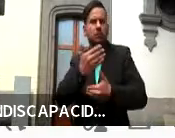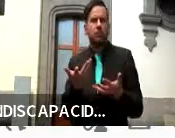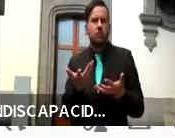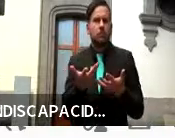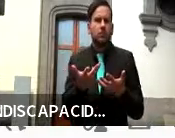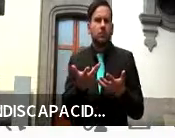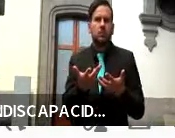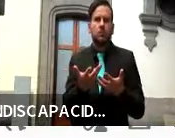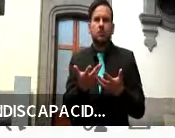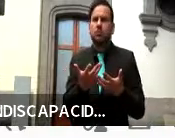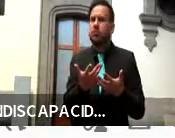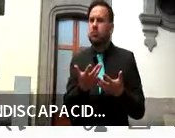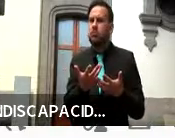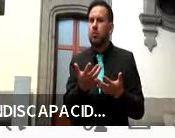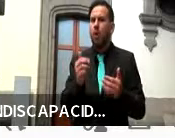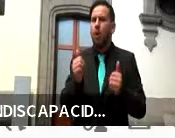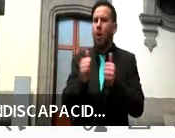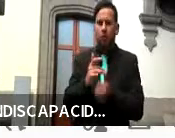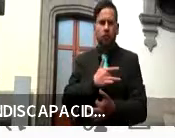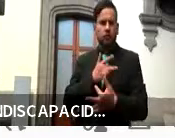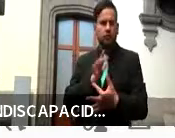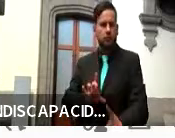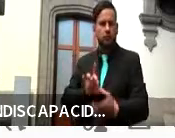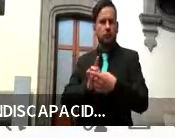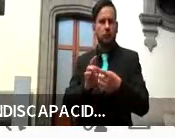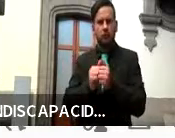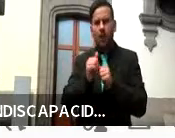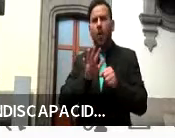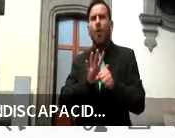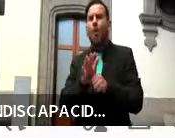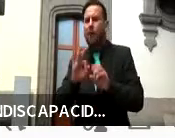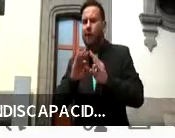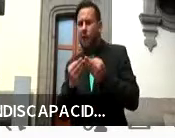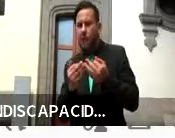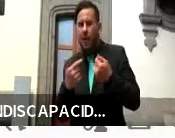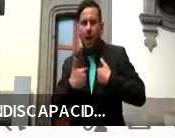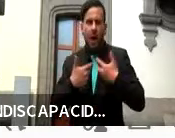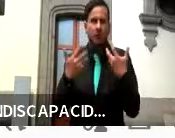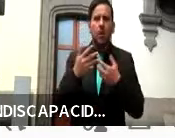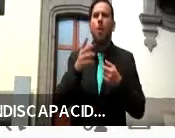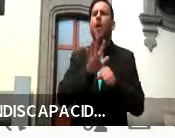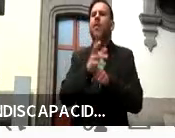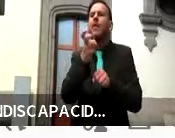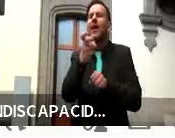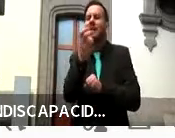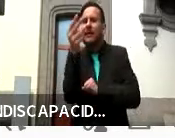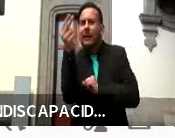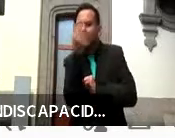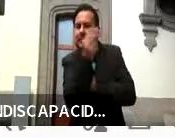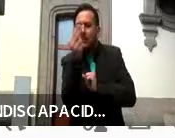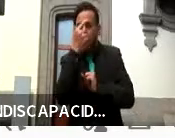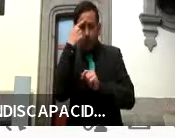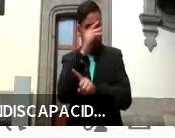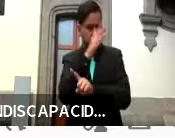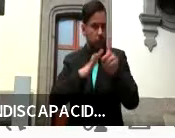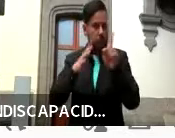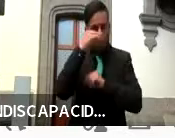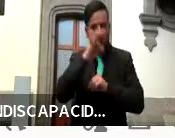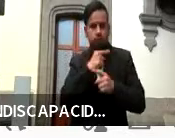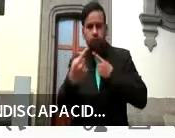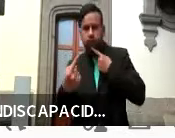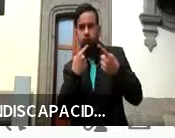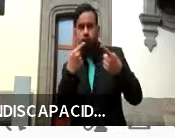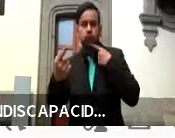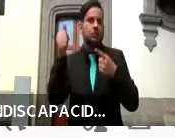y efectivamente conectando a las partes cuando hay esa necesidad de consenso para la discusión, siempre en